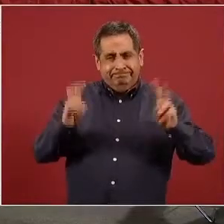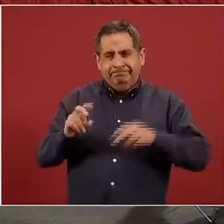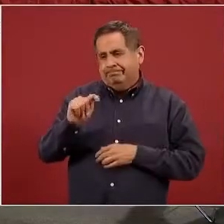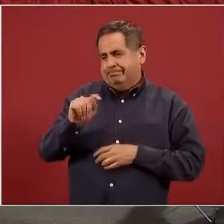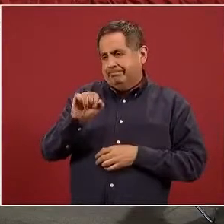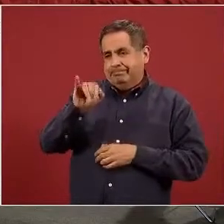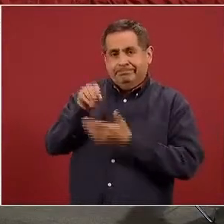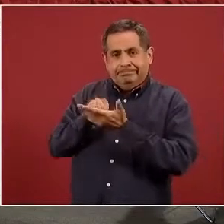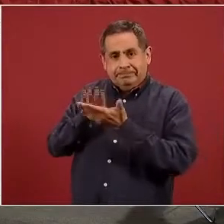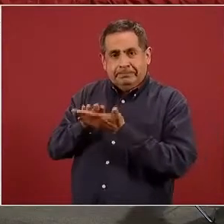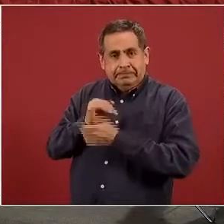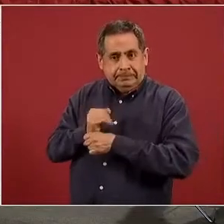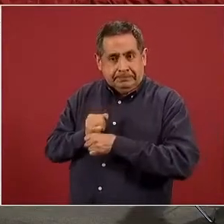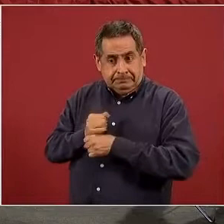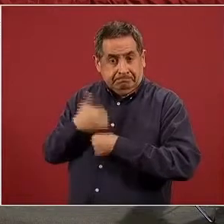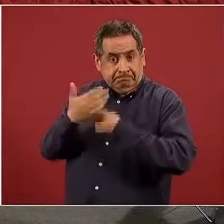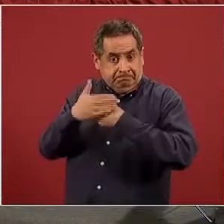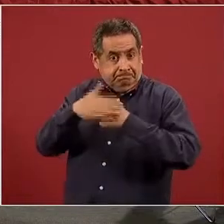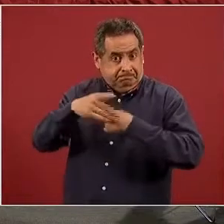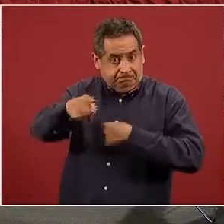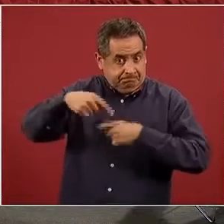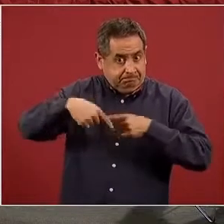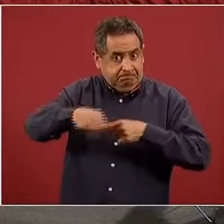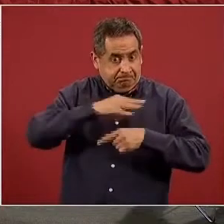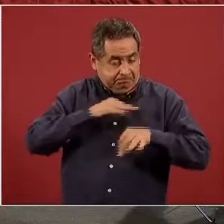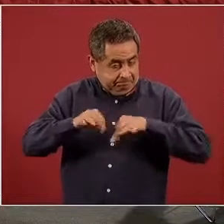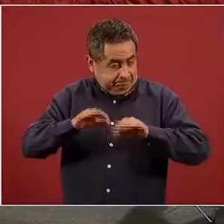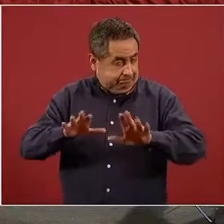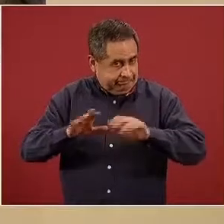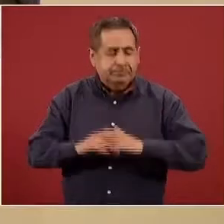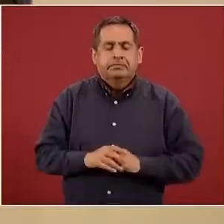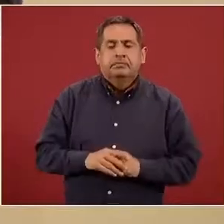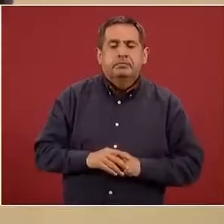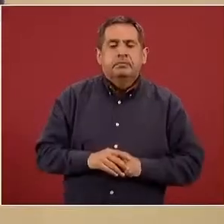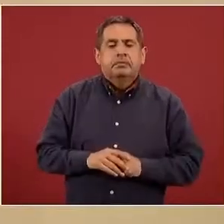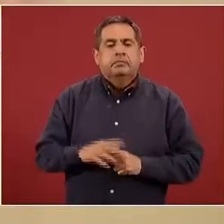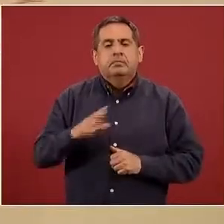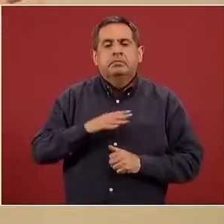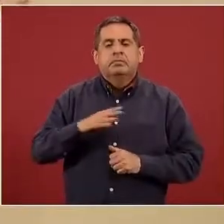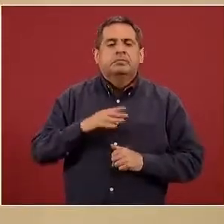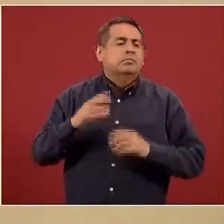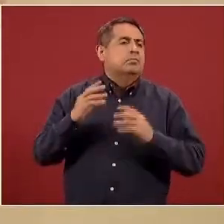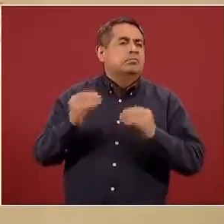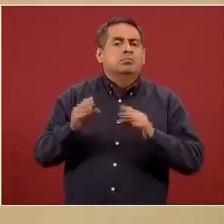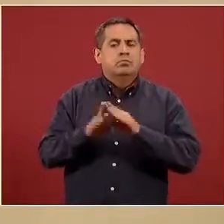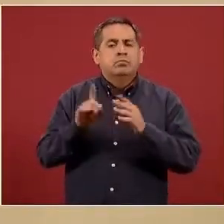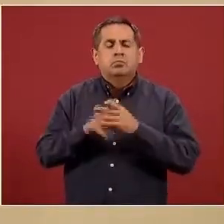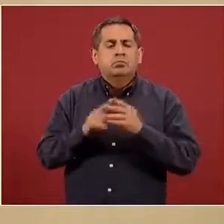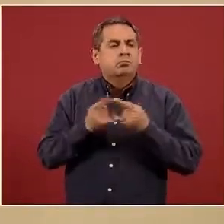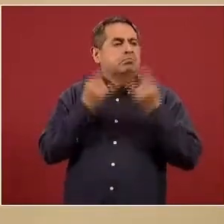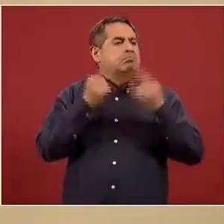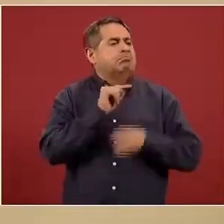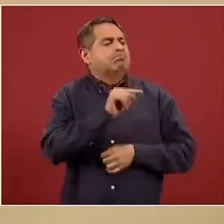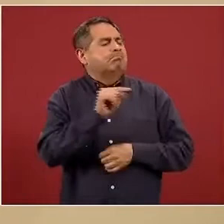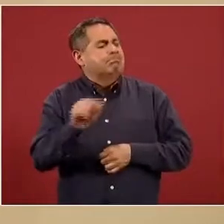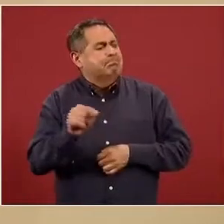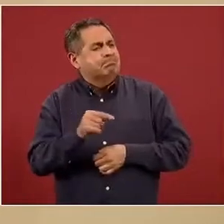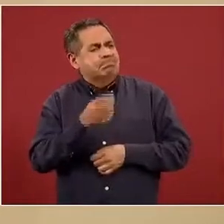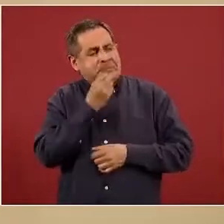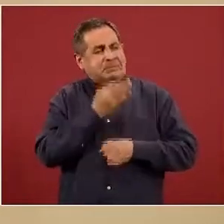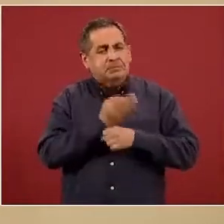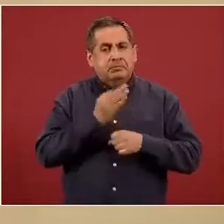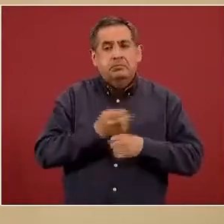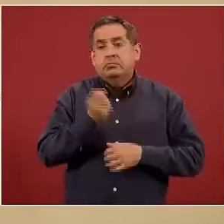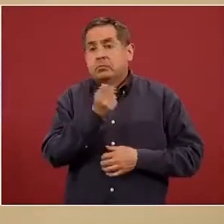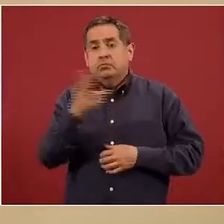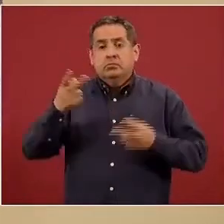esta parte, para sus trabajos de investigación bien padres. Pues existen muchas cuestiones anecdóticas en donde las personas han